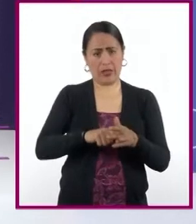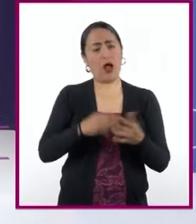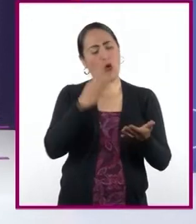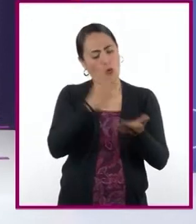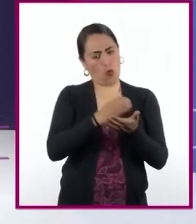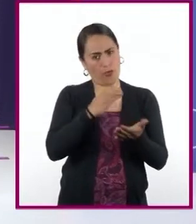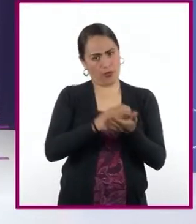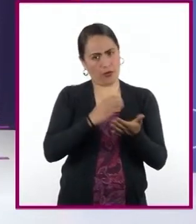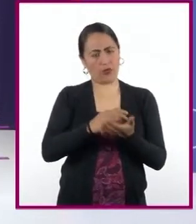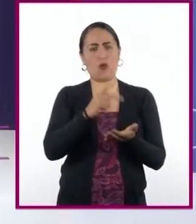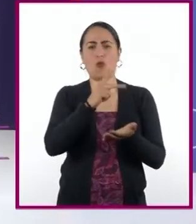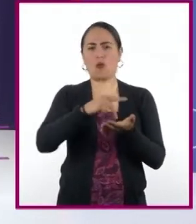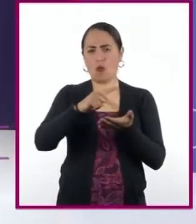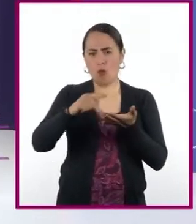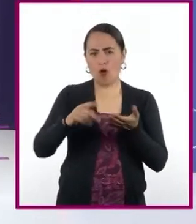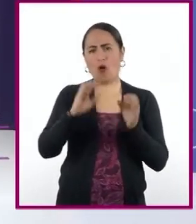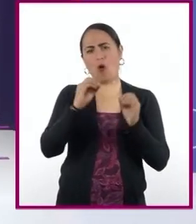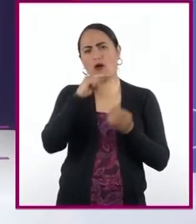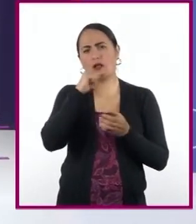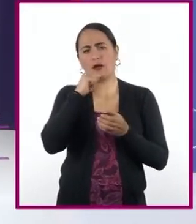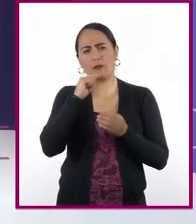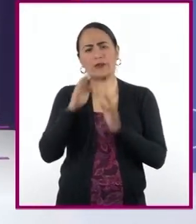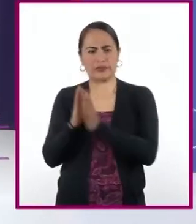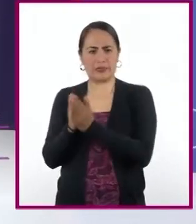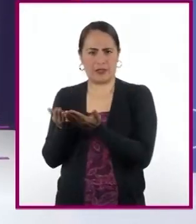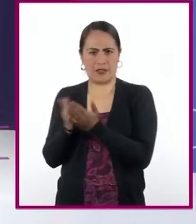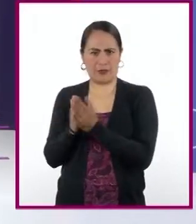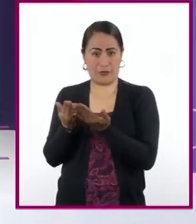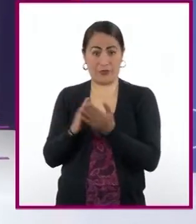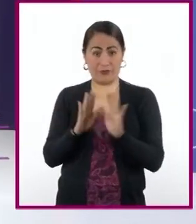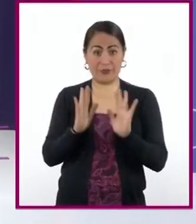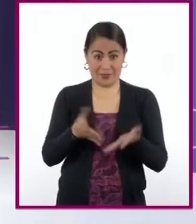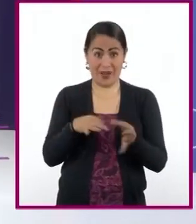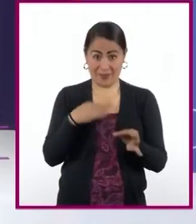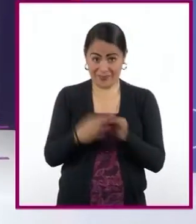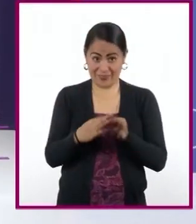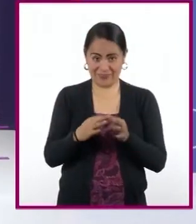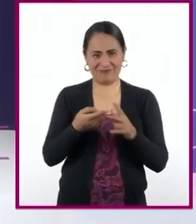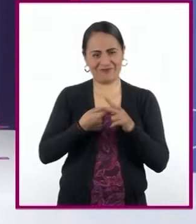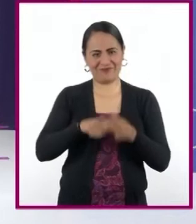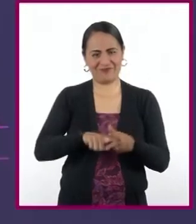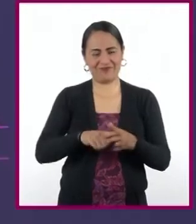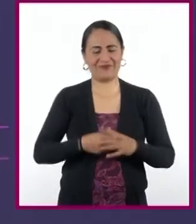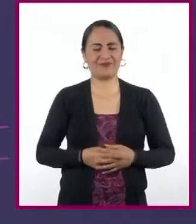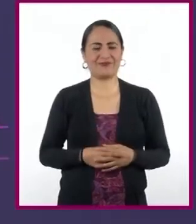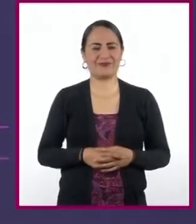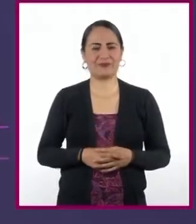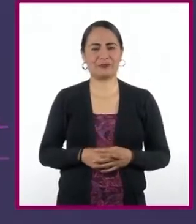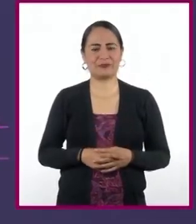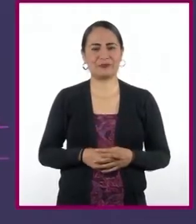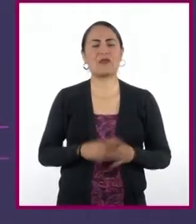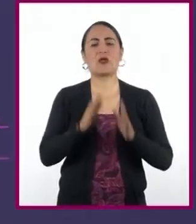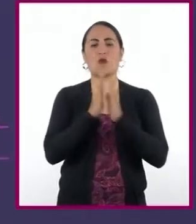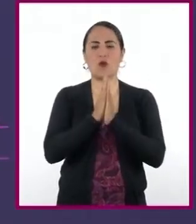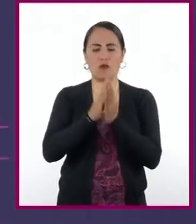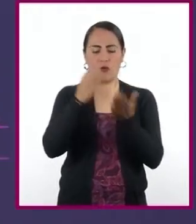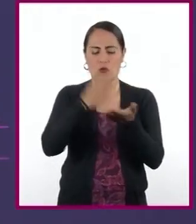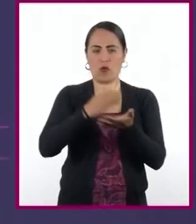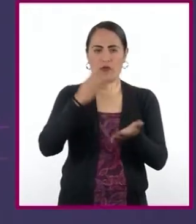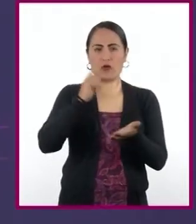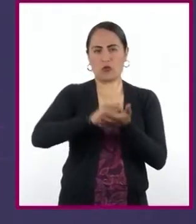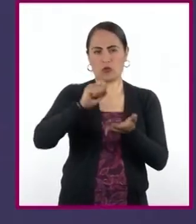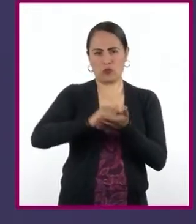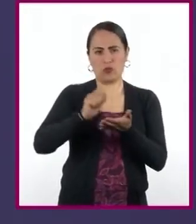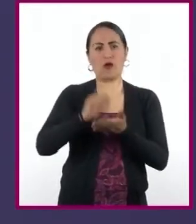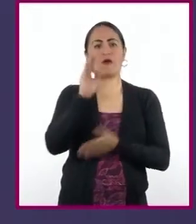un bolígrafo o lápiz y su libro de texto. ¿Listos? ¡Comencemos! Tomen nota en su cuaderno y registren